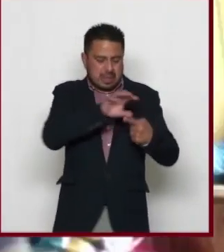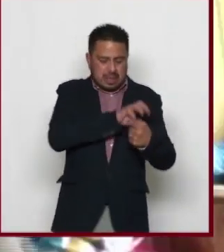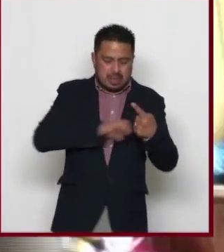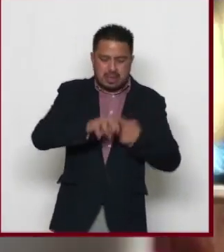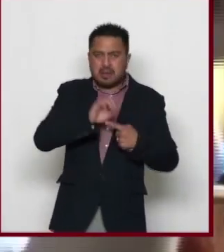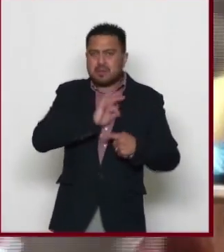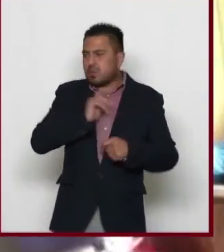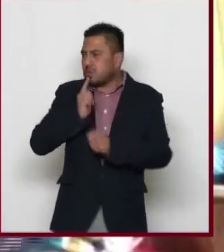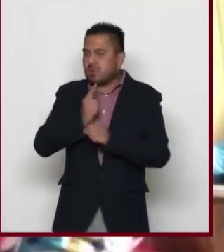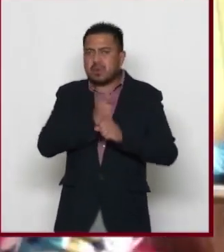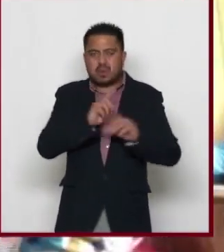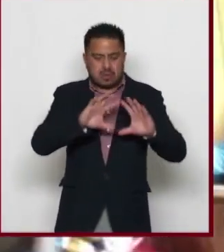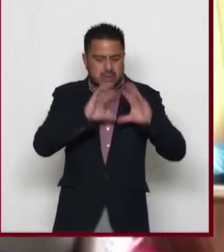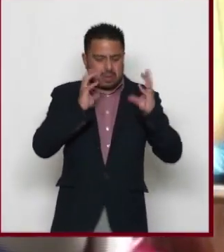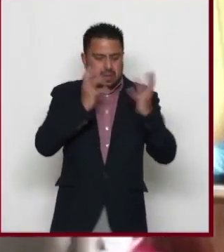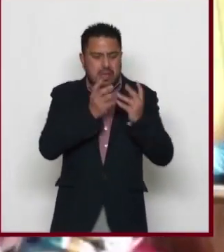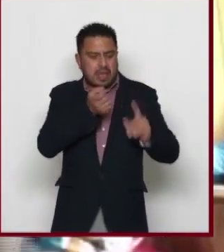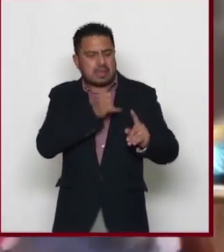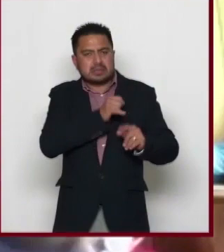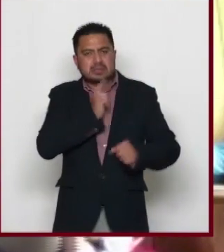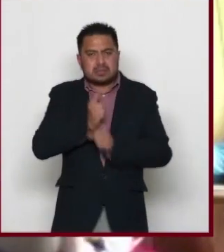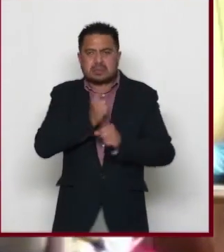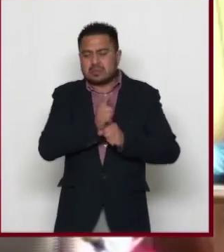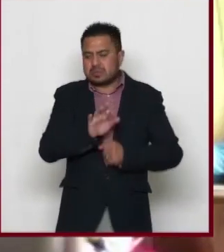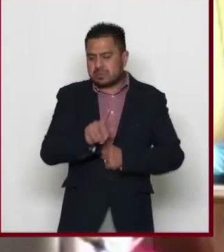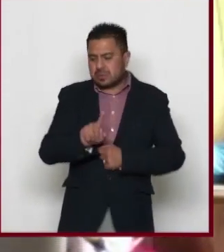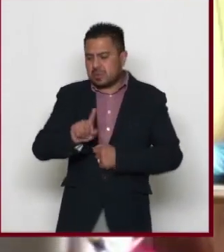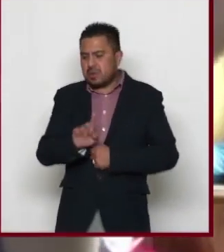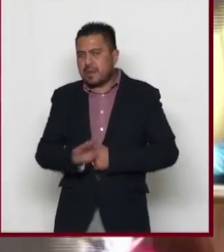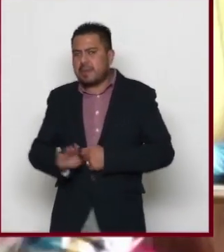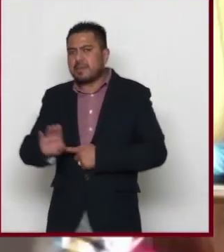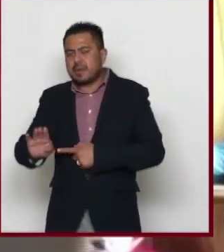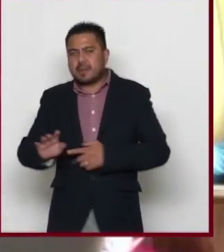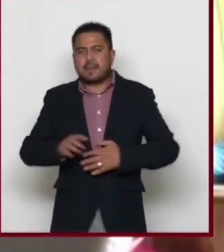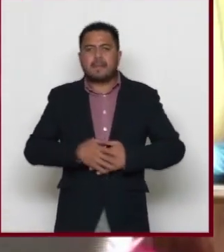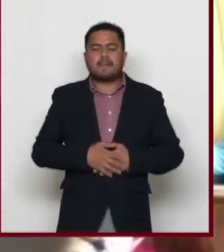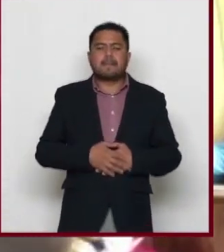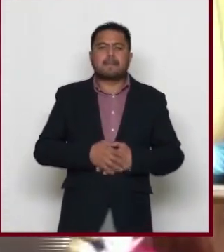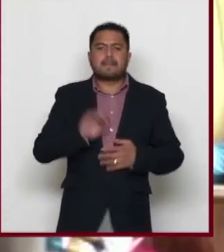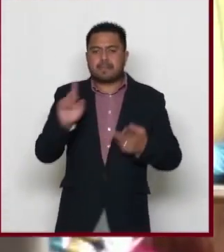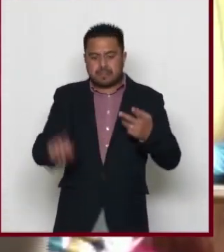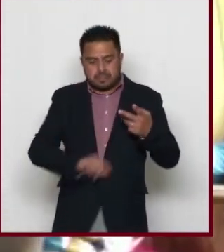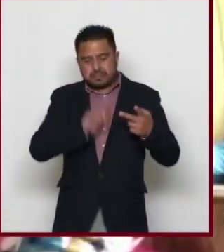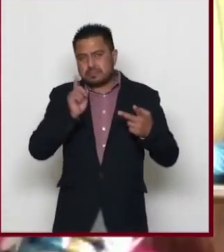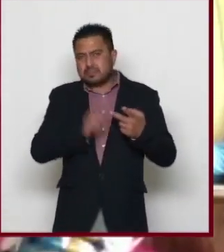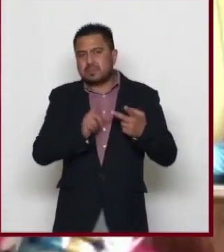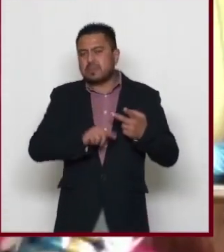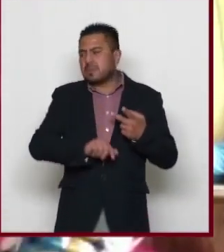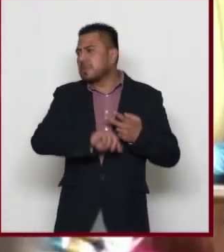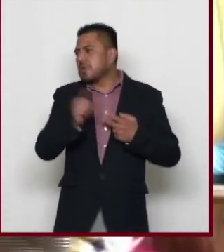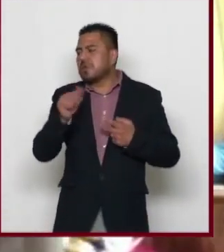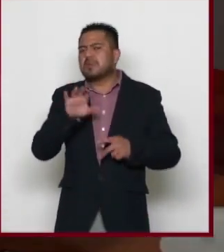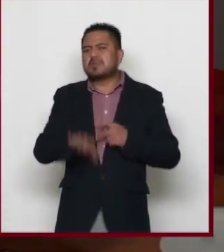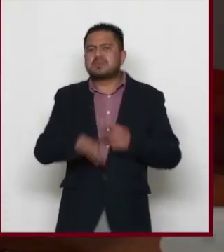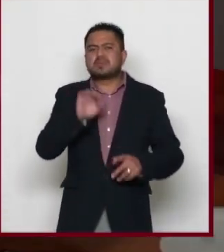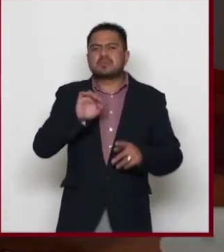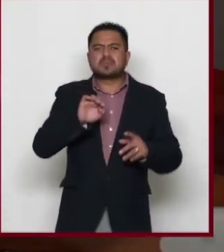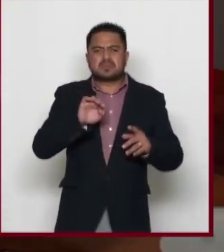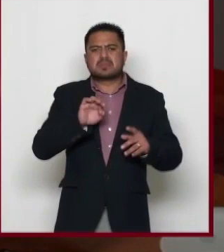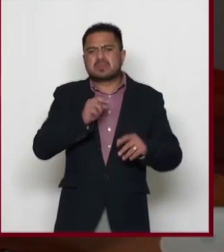como la estrella se está moviendo alrededor del centro de masa, podemos identificar que hay un planeta y así es como se descubrió 51 Pegasi b.